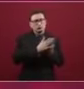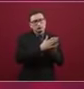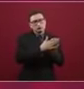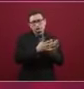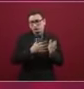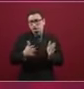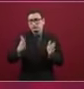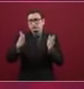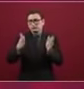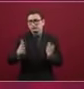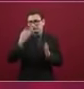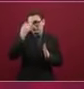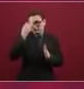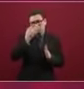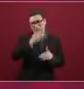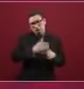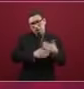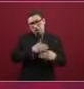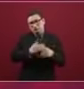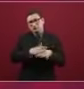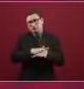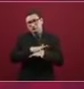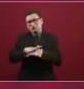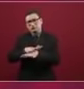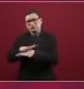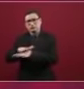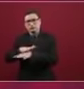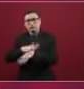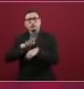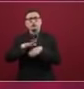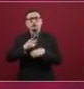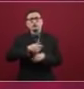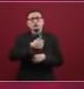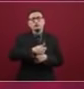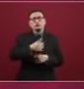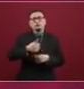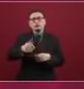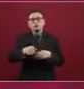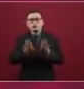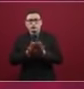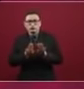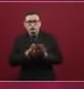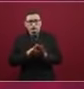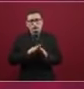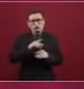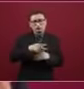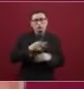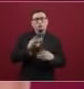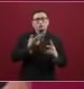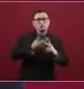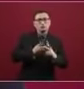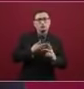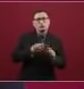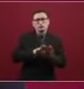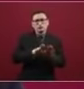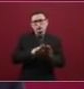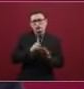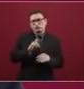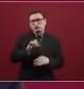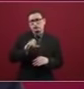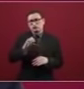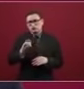sencillamente que con el tiempo se modifica el carácter de doloso o culposo y termina por haber una